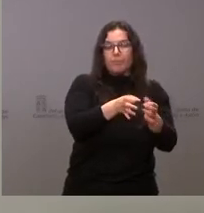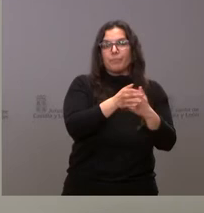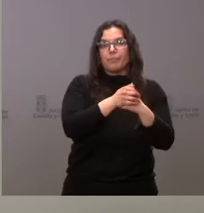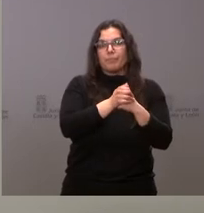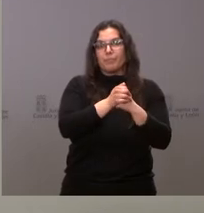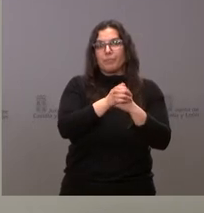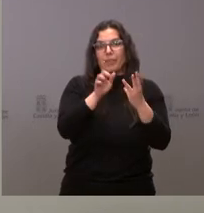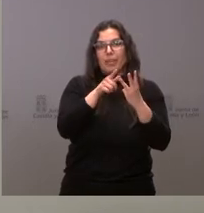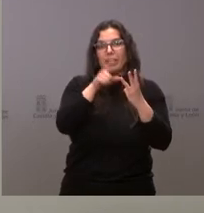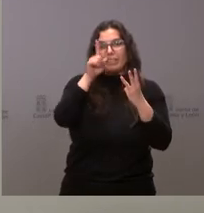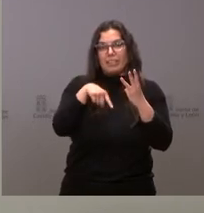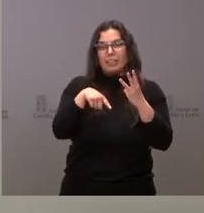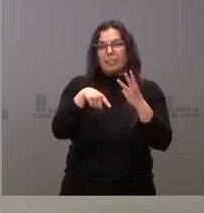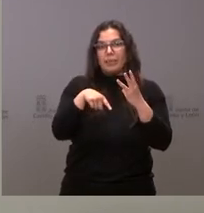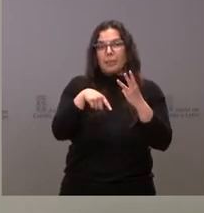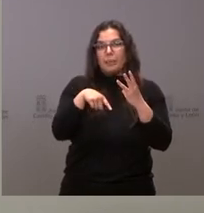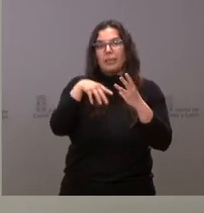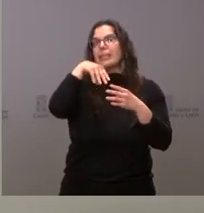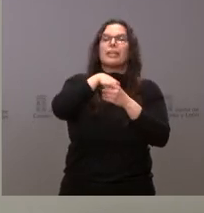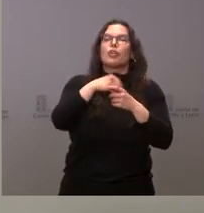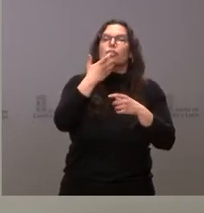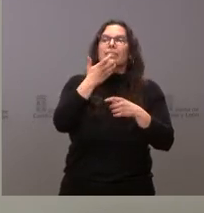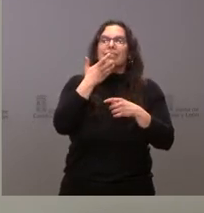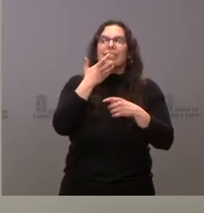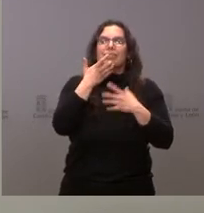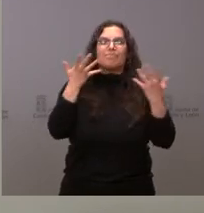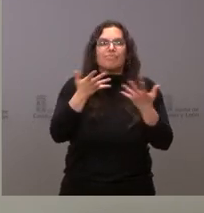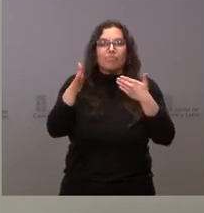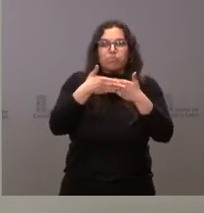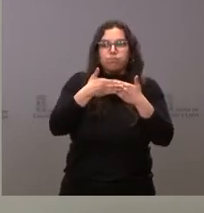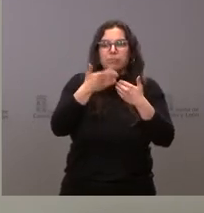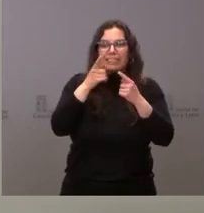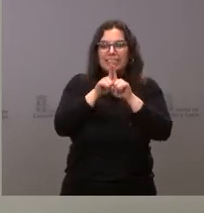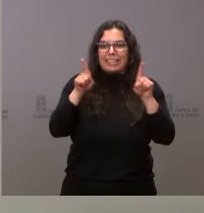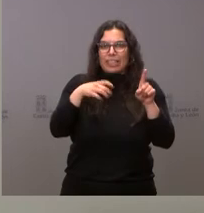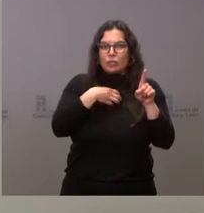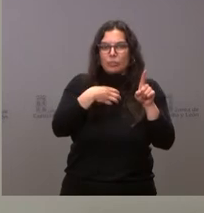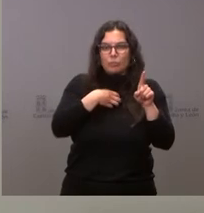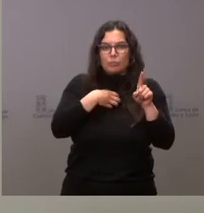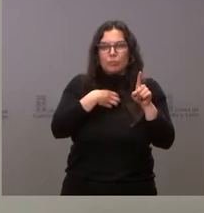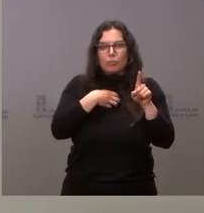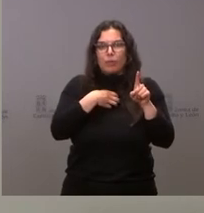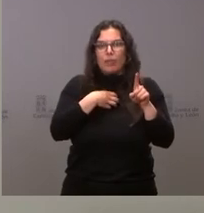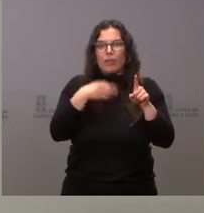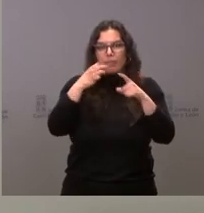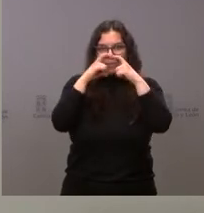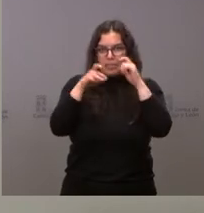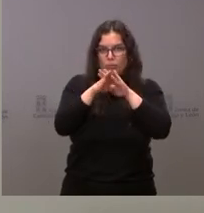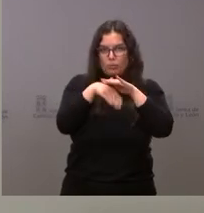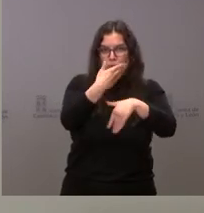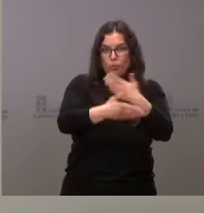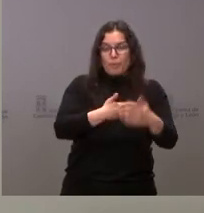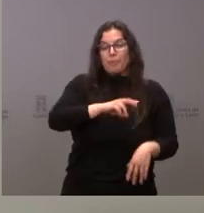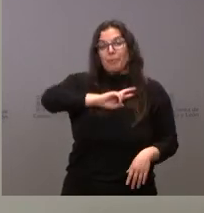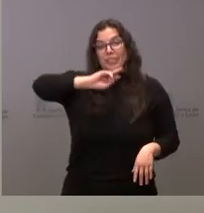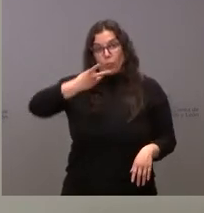en los espacios interiores siempre y cuando no se sea capaz de mantener esta distancia de seguridad establecida y lo segundo